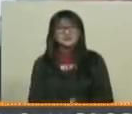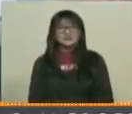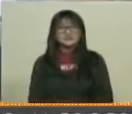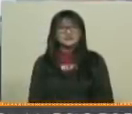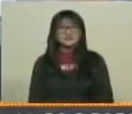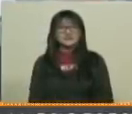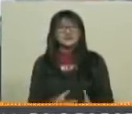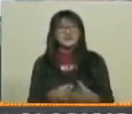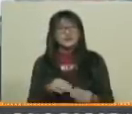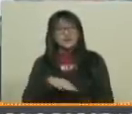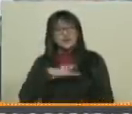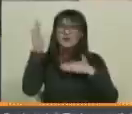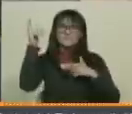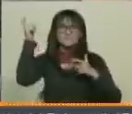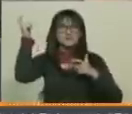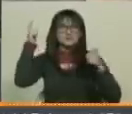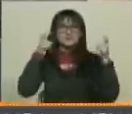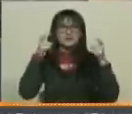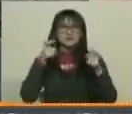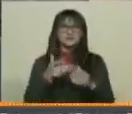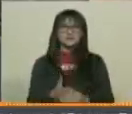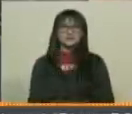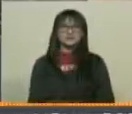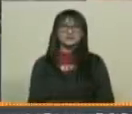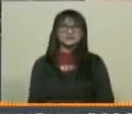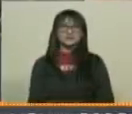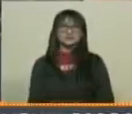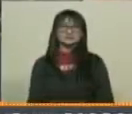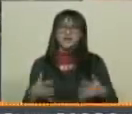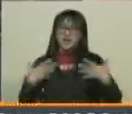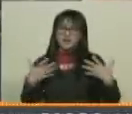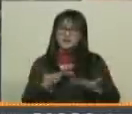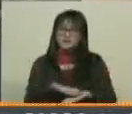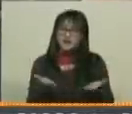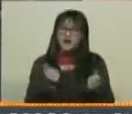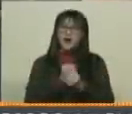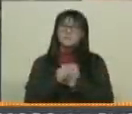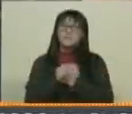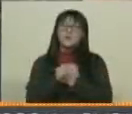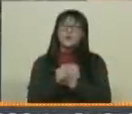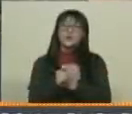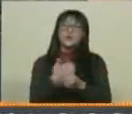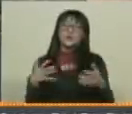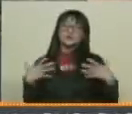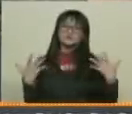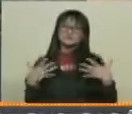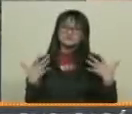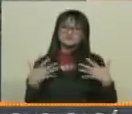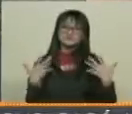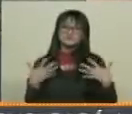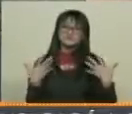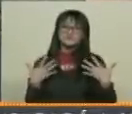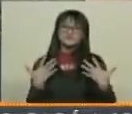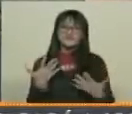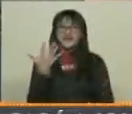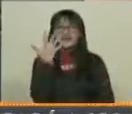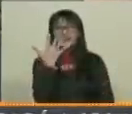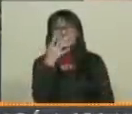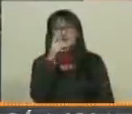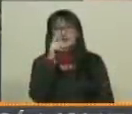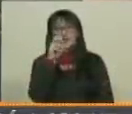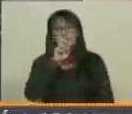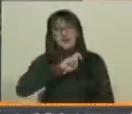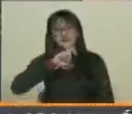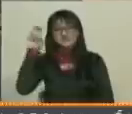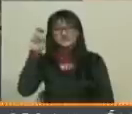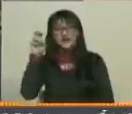de símbolos, de recuerdos. Y con esa misma alegría y ese amor y ese entusiasmo, en este 5º aniversario de la siembra